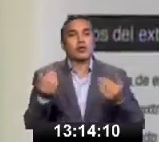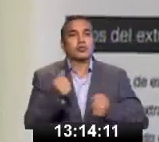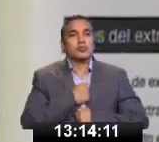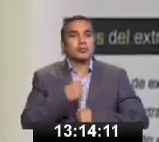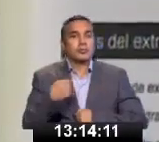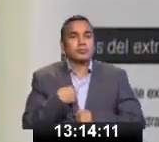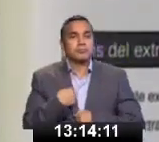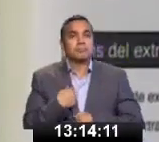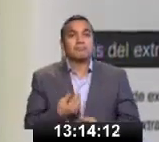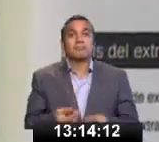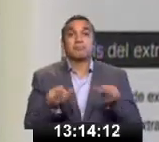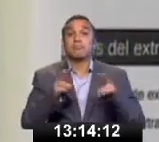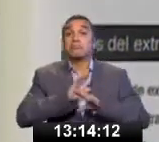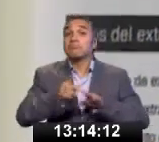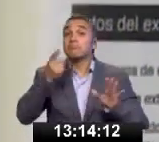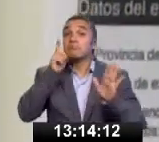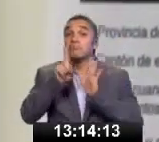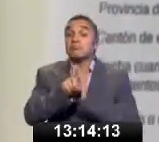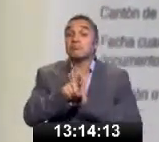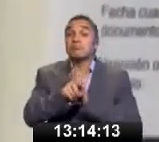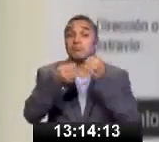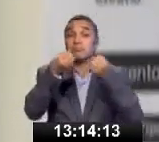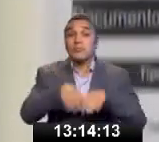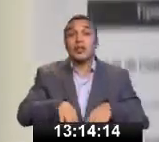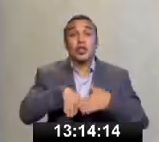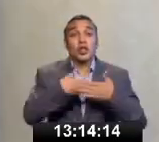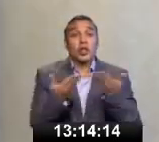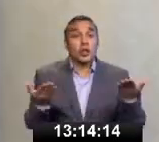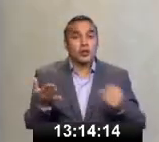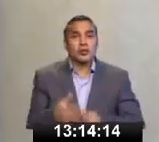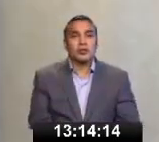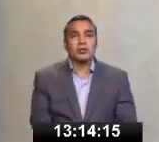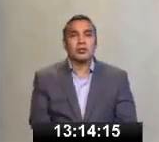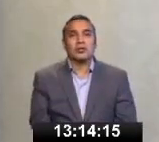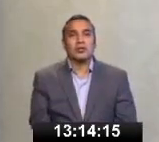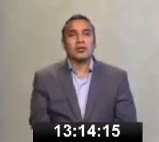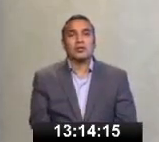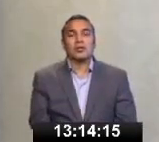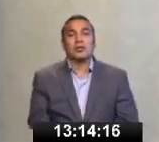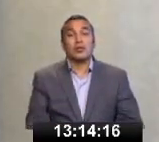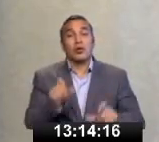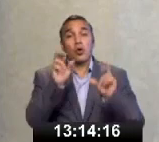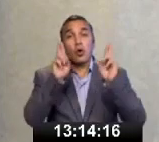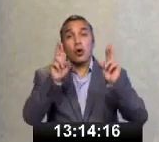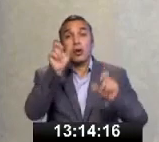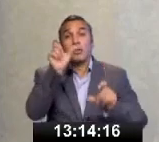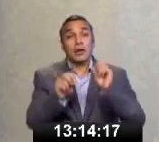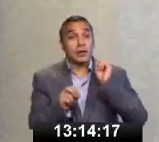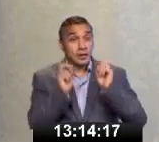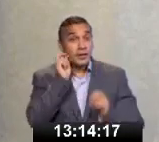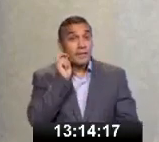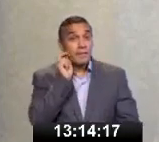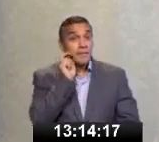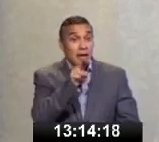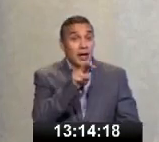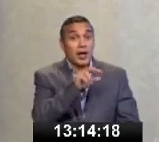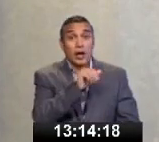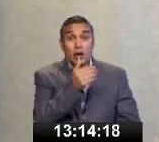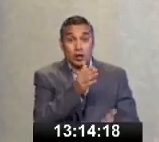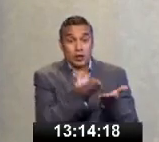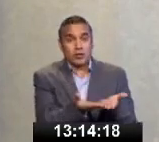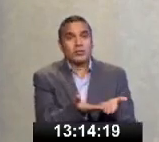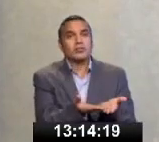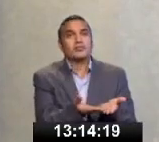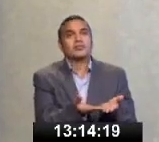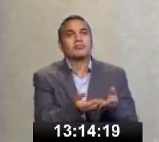cosas. Incluso hizo la denuncia por pérdida de documentos. Pero que esto sirva de ejemplo para que la gente tome